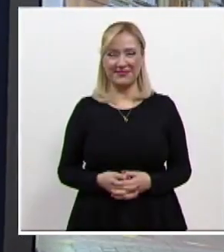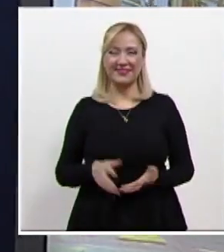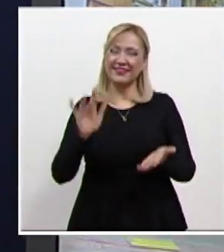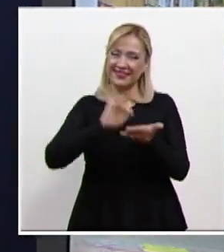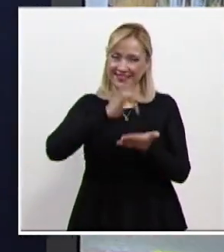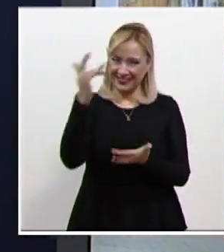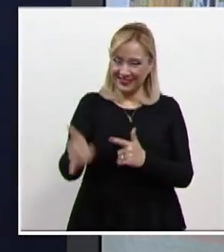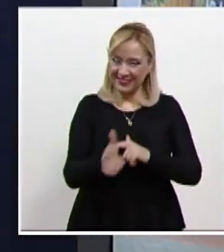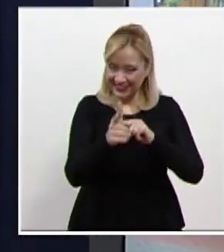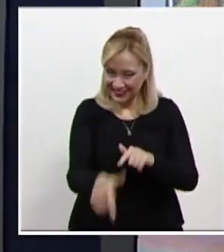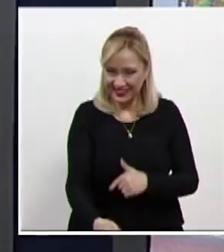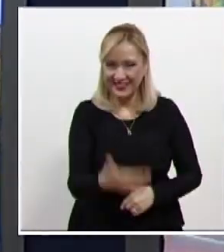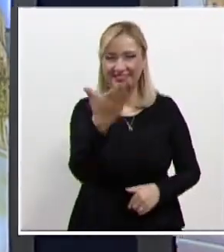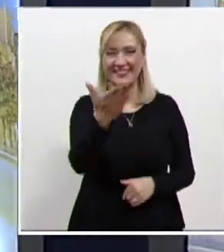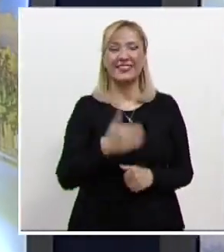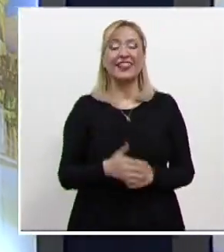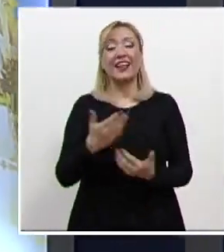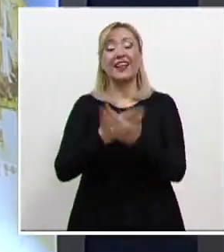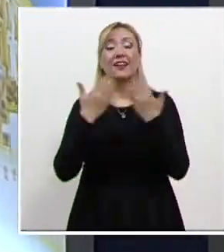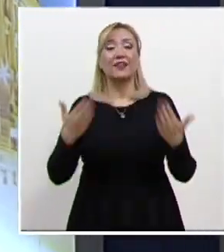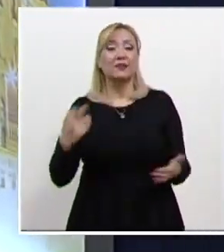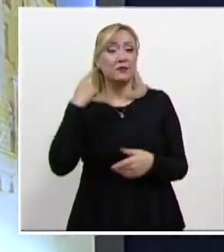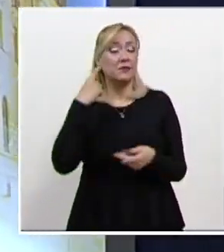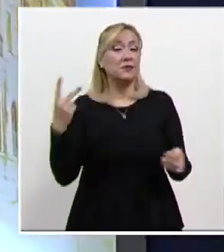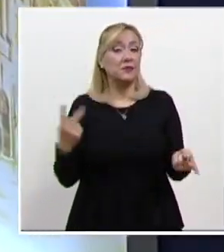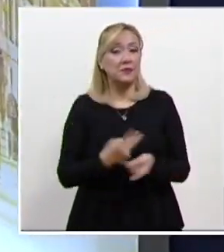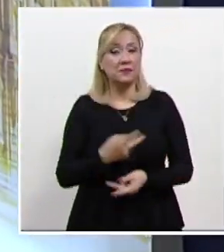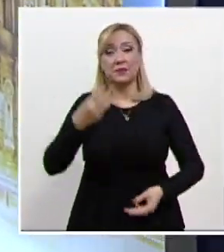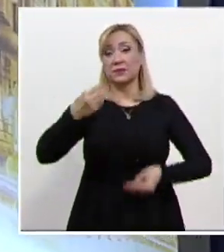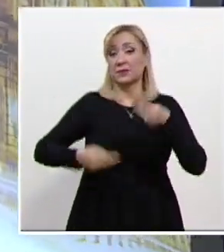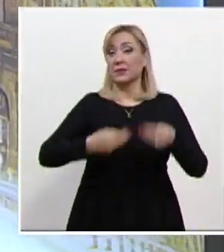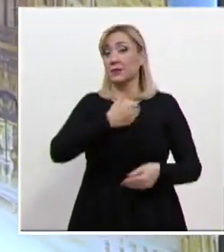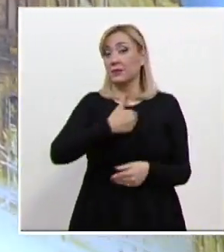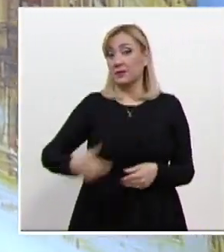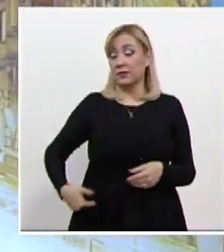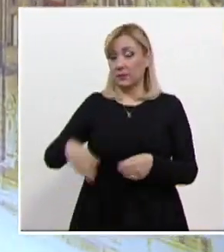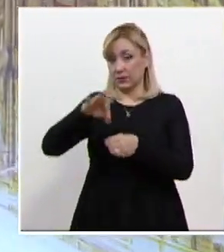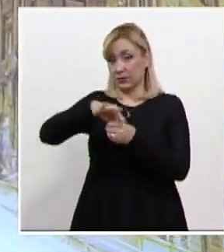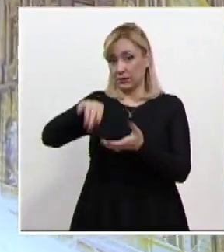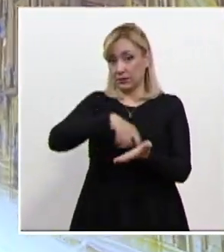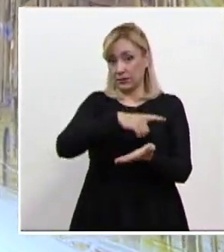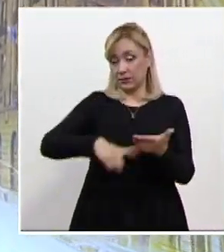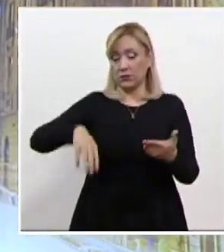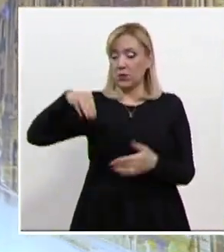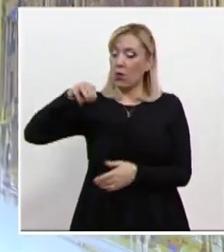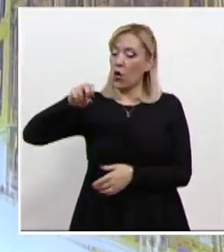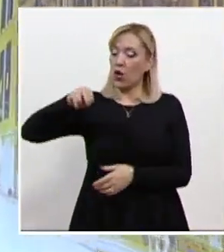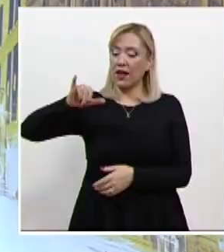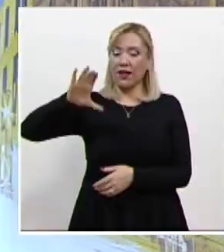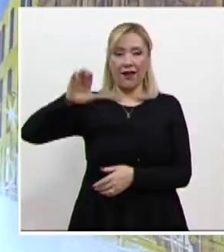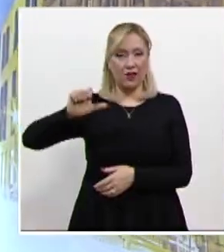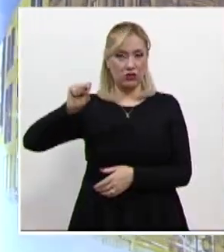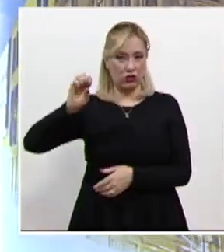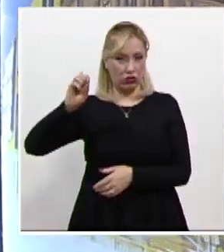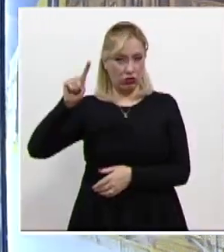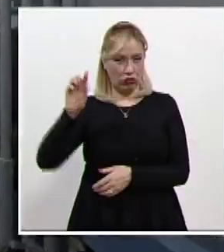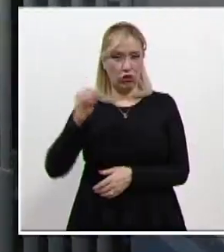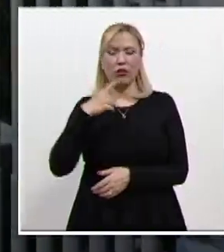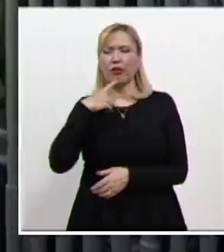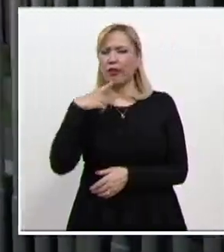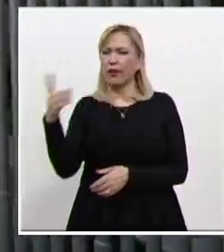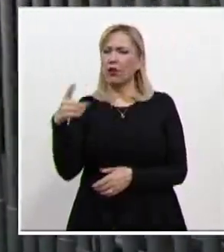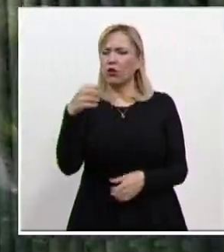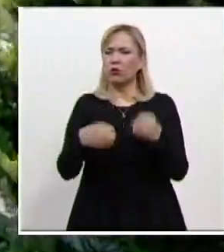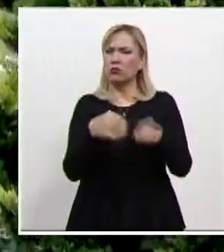Gracias por continuar con nosotros. Seguimos con la información. La magistrada presidenta del Tribunal Electoral, Mónica Aralí Soto Fregoso, refrendó que el